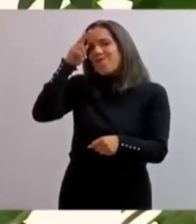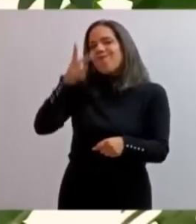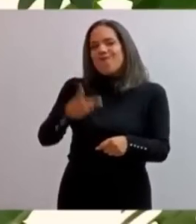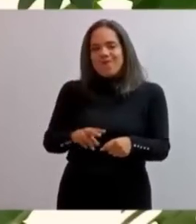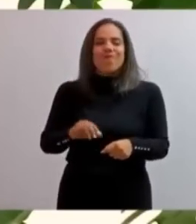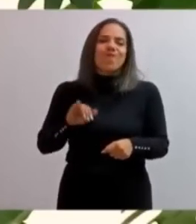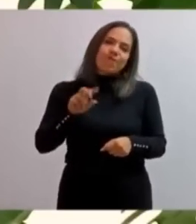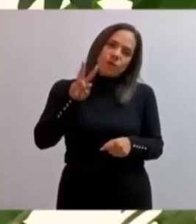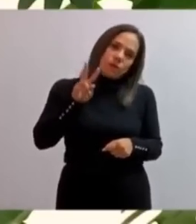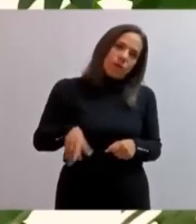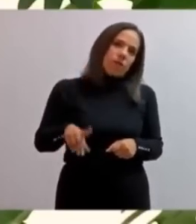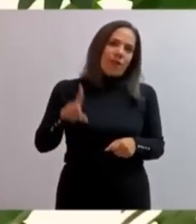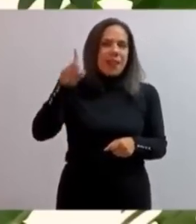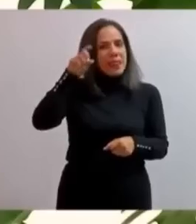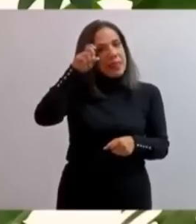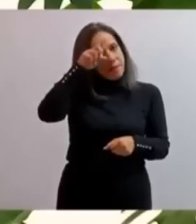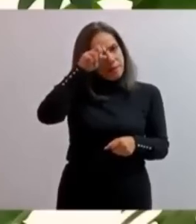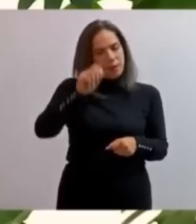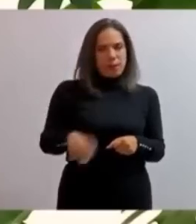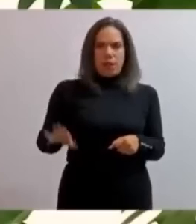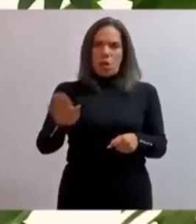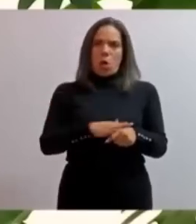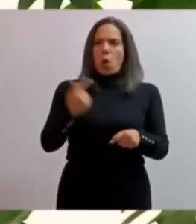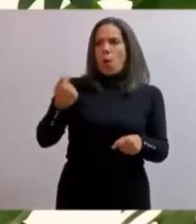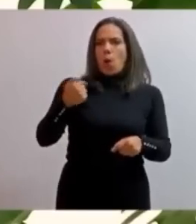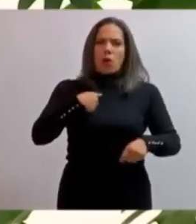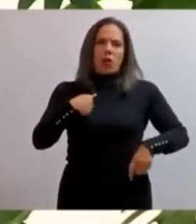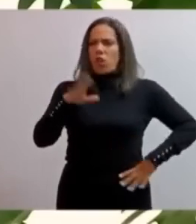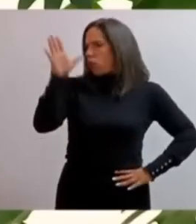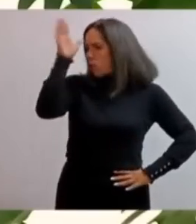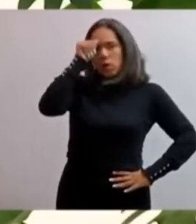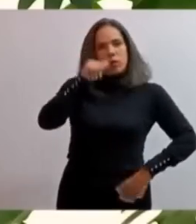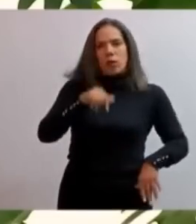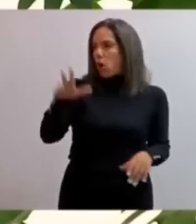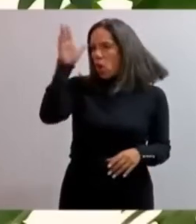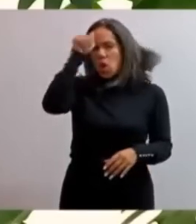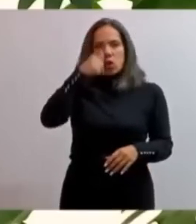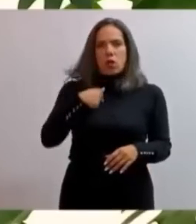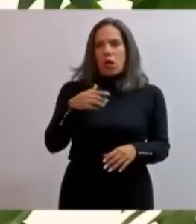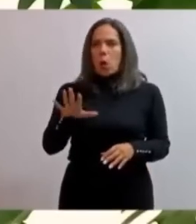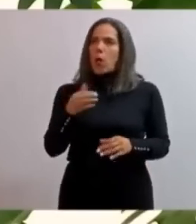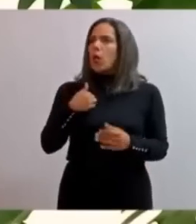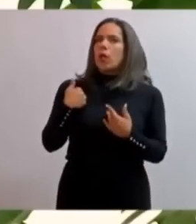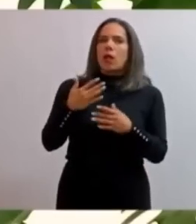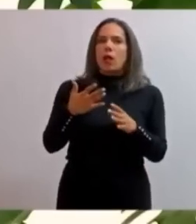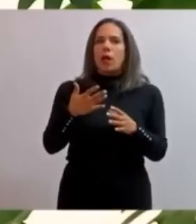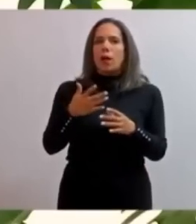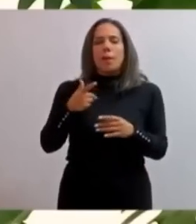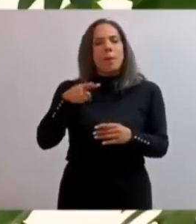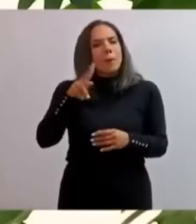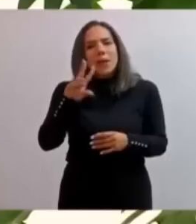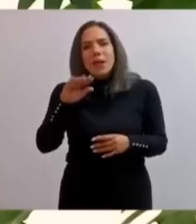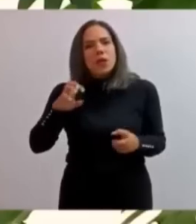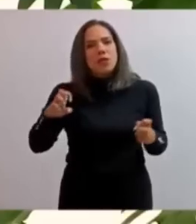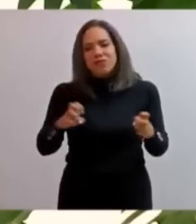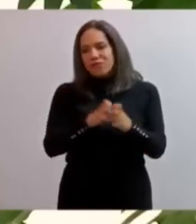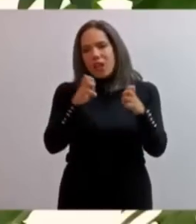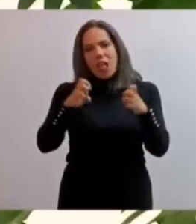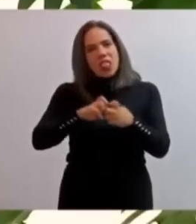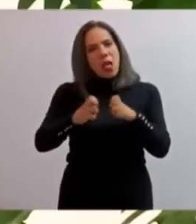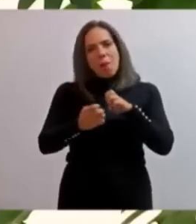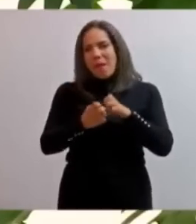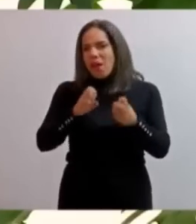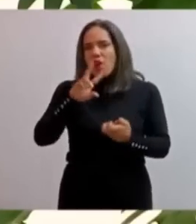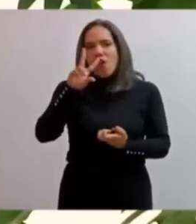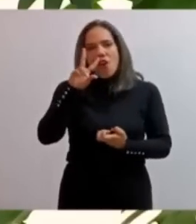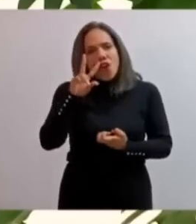en el que sostengo que no estoy de acuerdo, no necesariamente me hace enemigo. No soy enemigo de